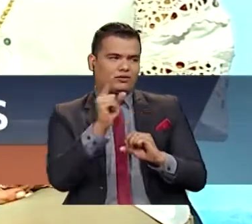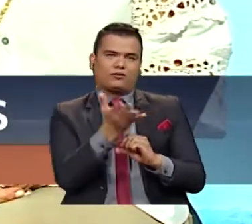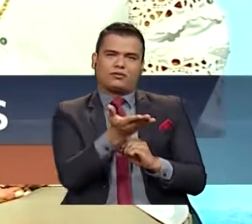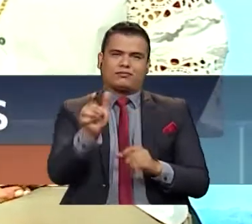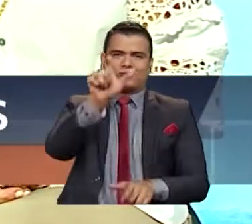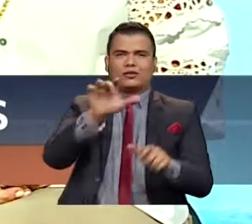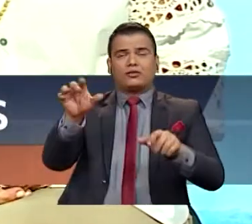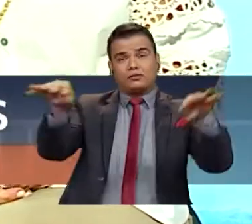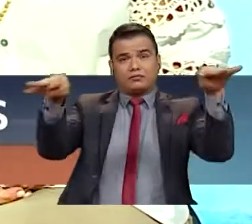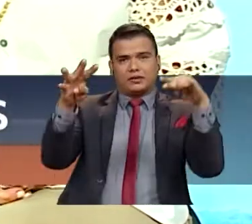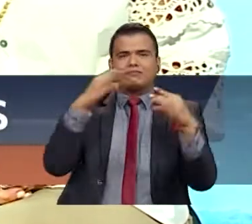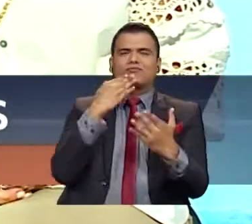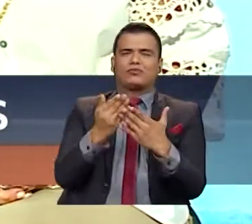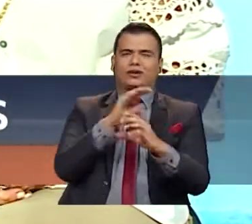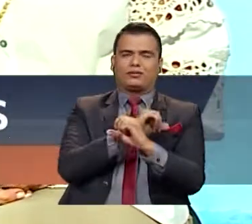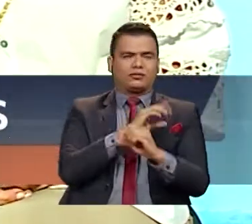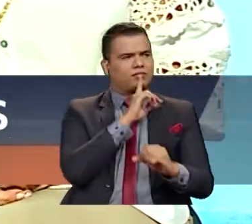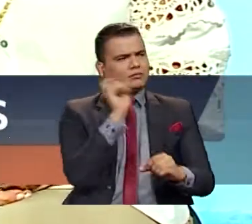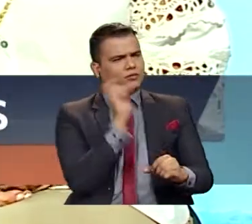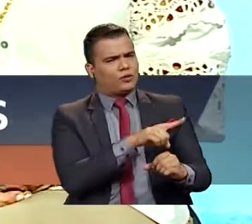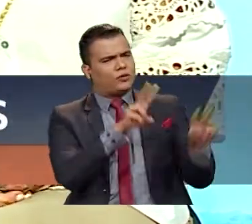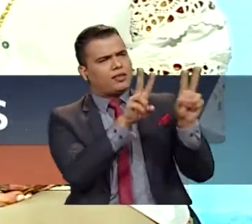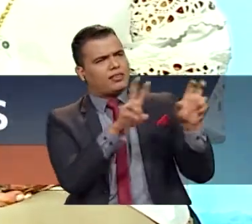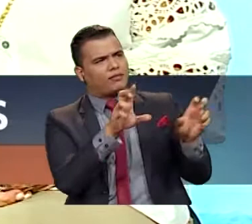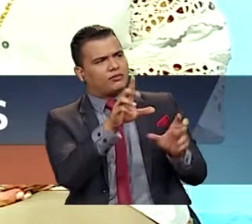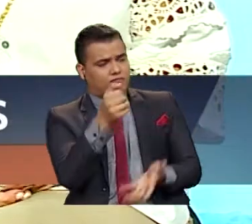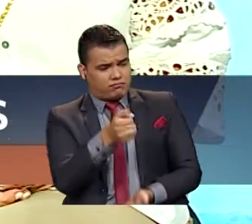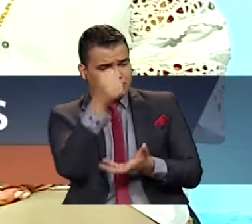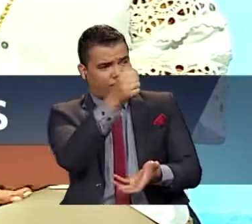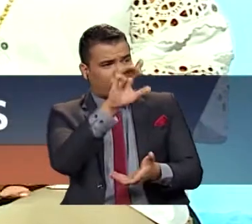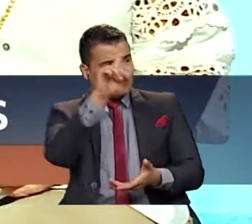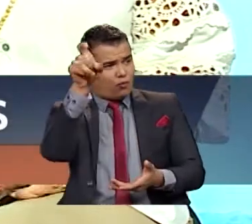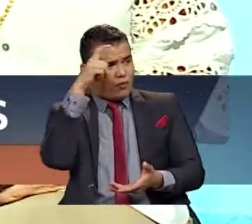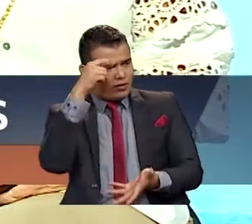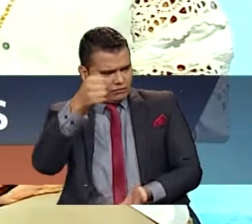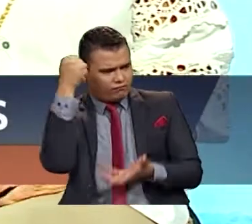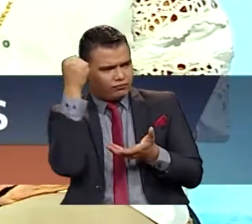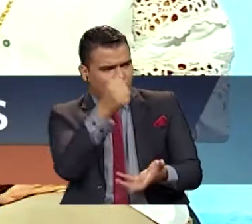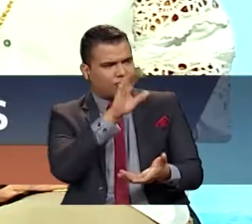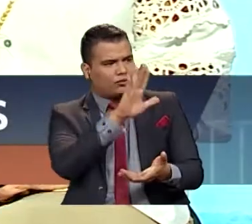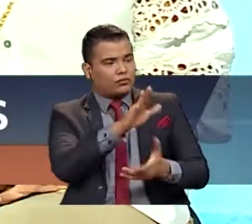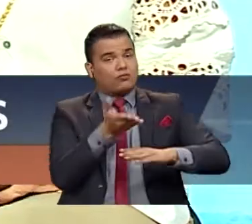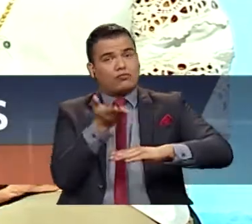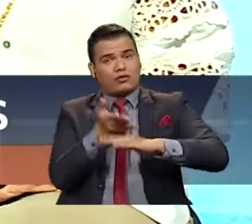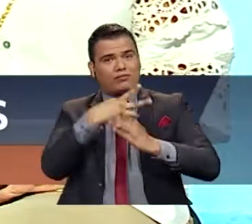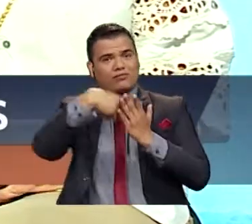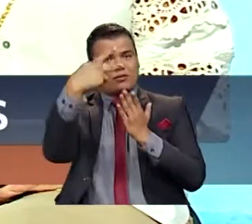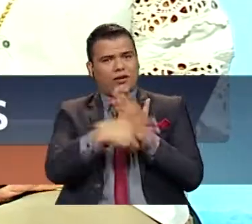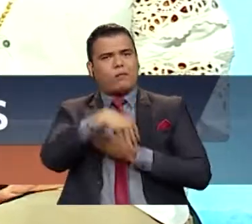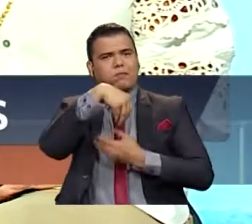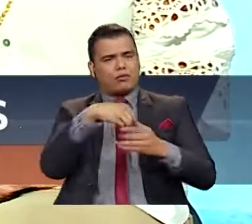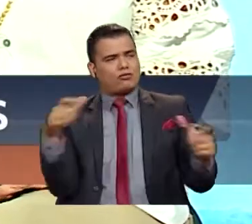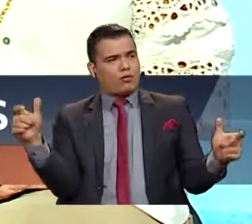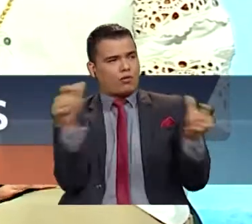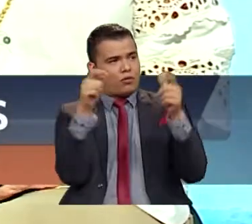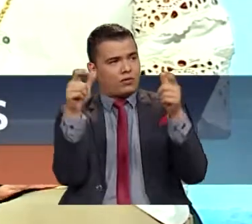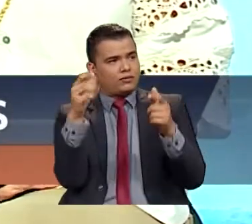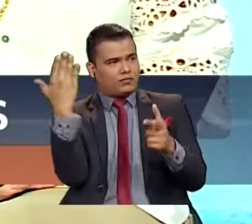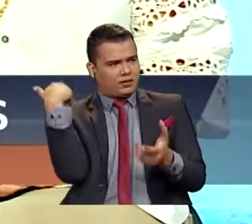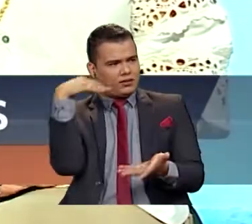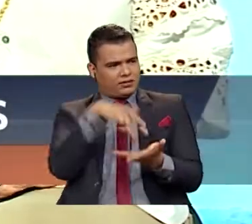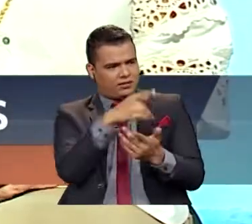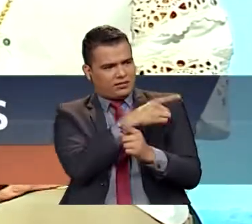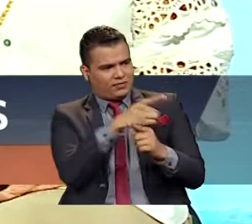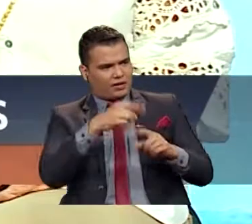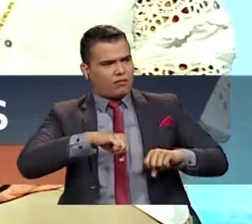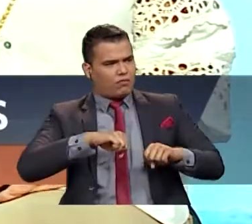tema de las regalías y un proyecto que hay en el Congreso. Usted esta semana estuvo en Bogotá y estuvo fijando una posición sobre todo de